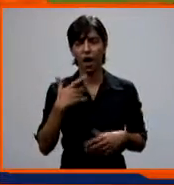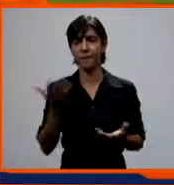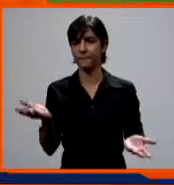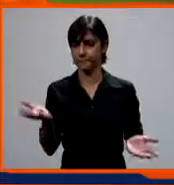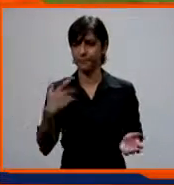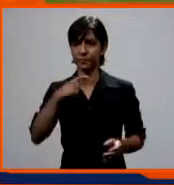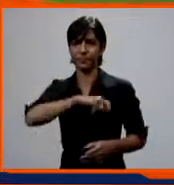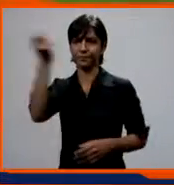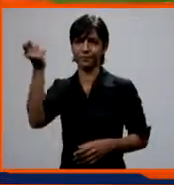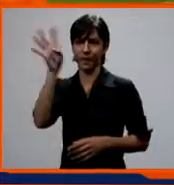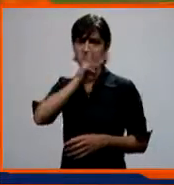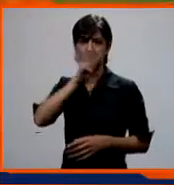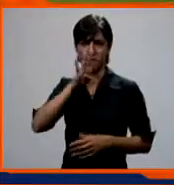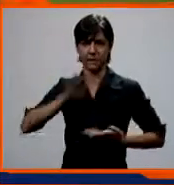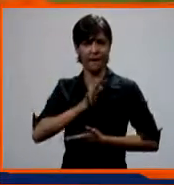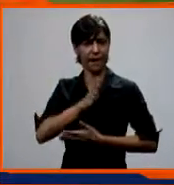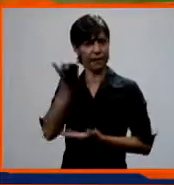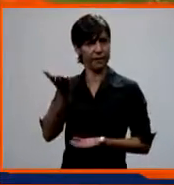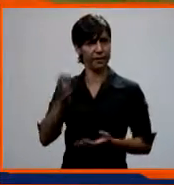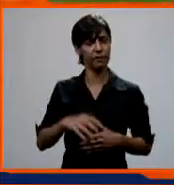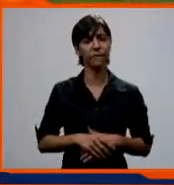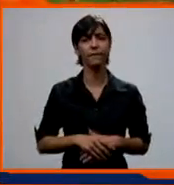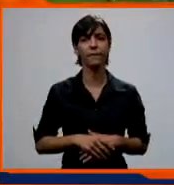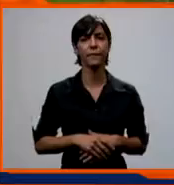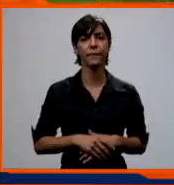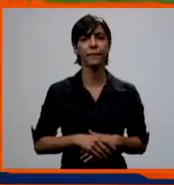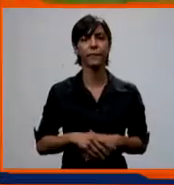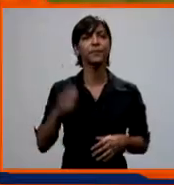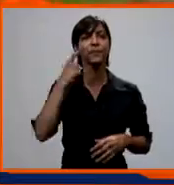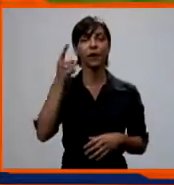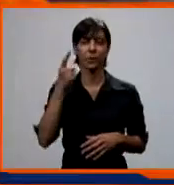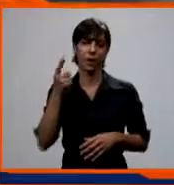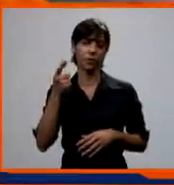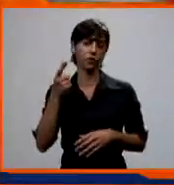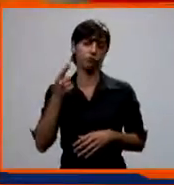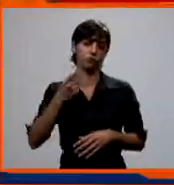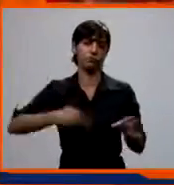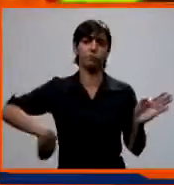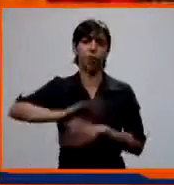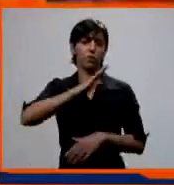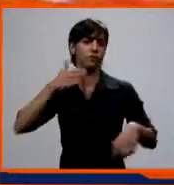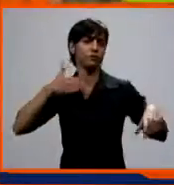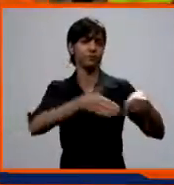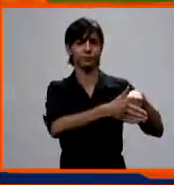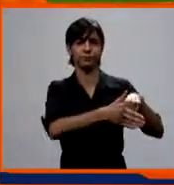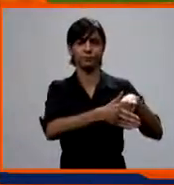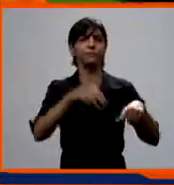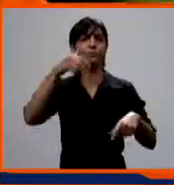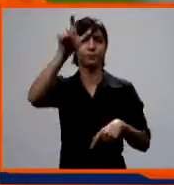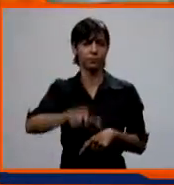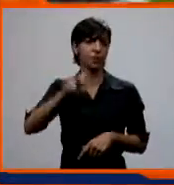el arquero del tricolor de Villarrafo. Va el impacto y gol de Noriega para marcar el 2-1.